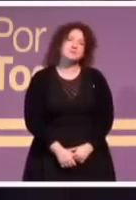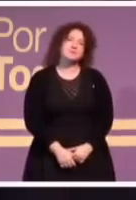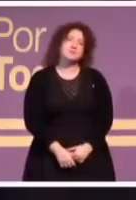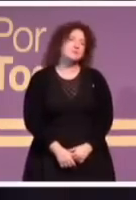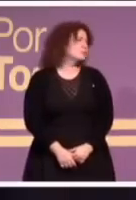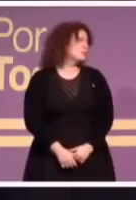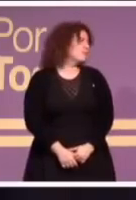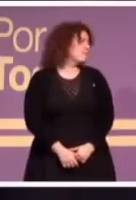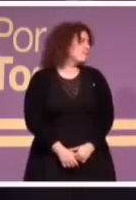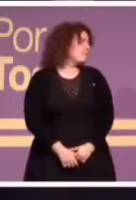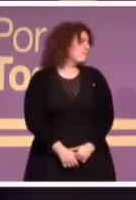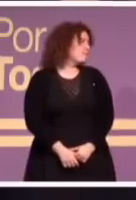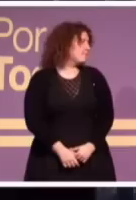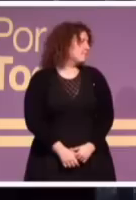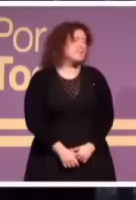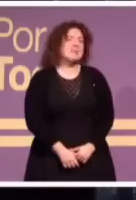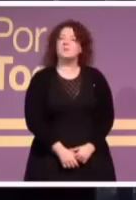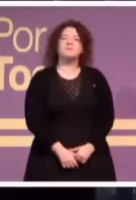Y